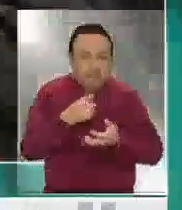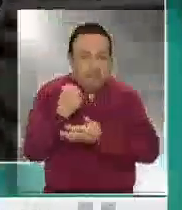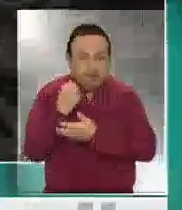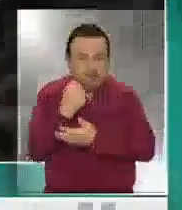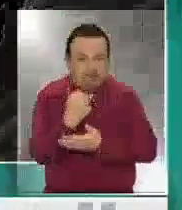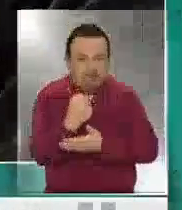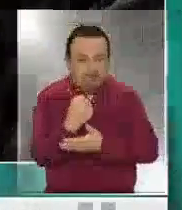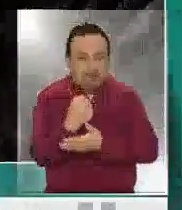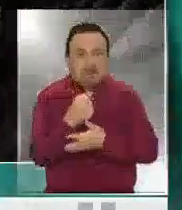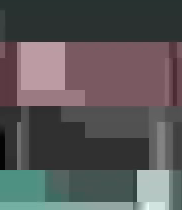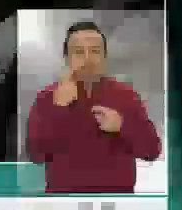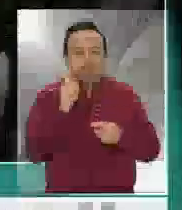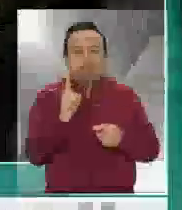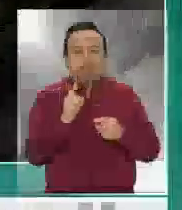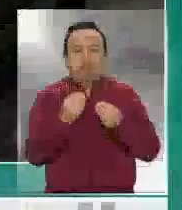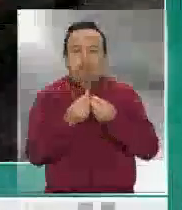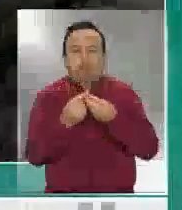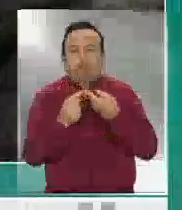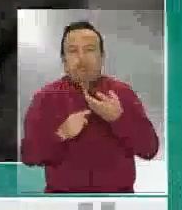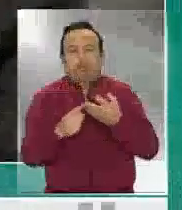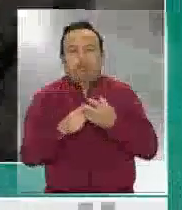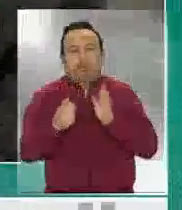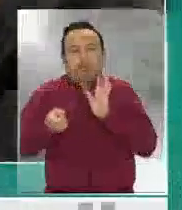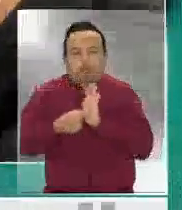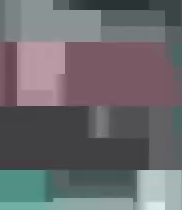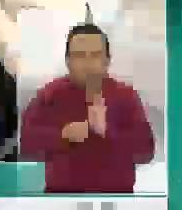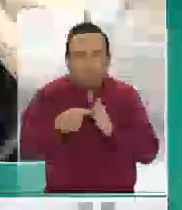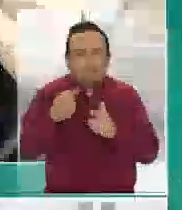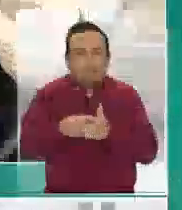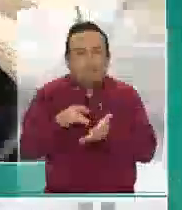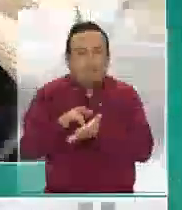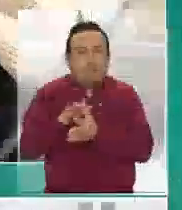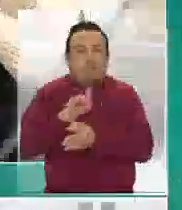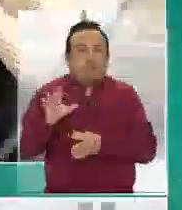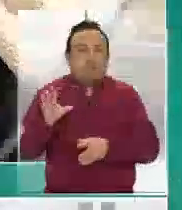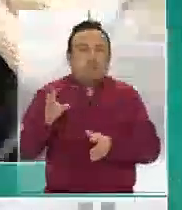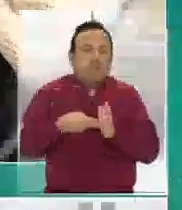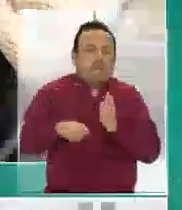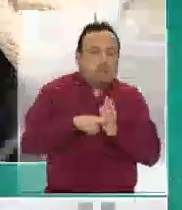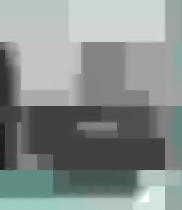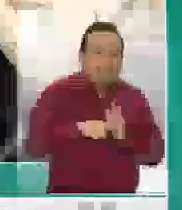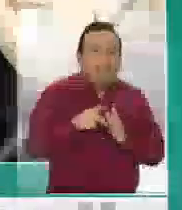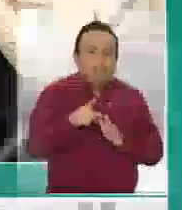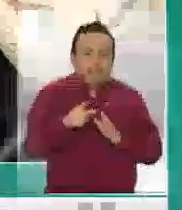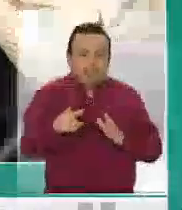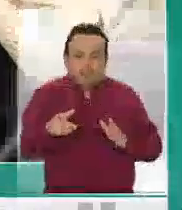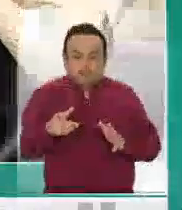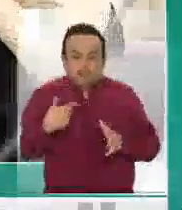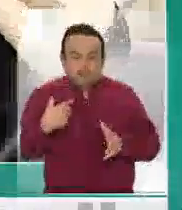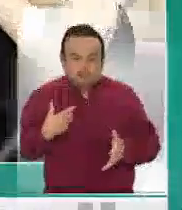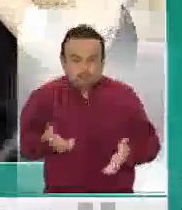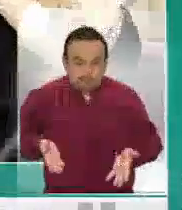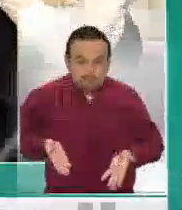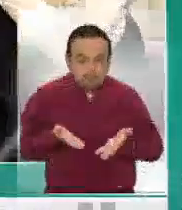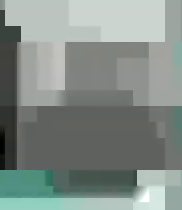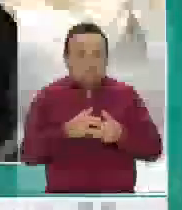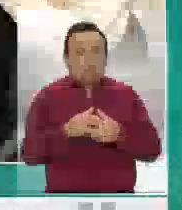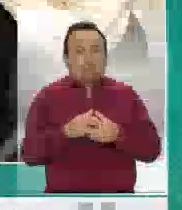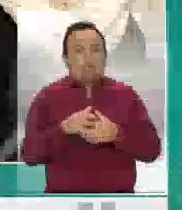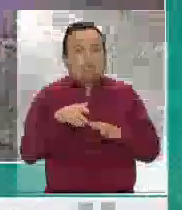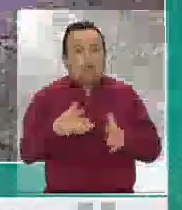pero ha habido mucho diferimiento de impuestos y cosas que son deuda y se van a recuperar. El impulso que hay es aproximadamente la